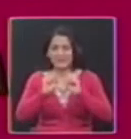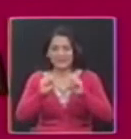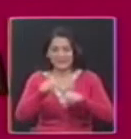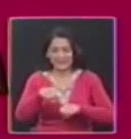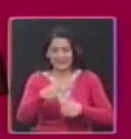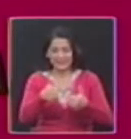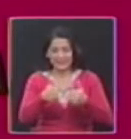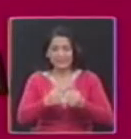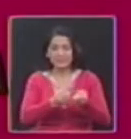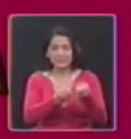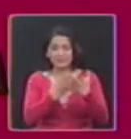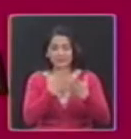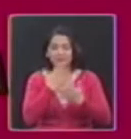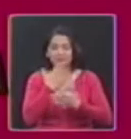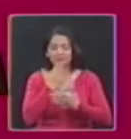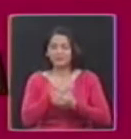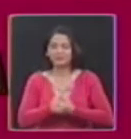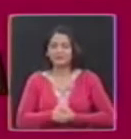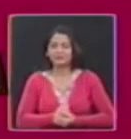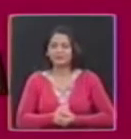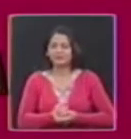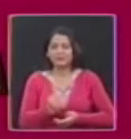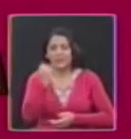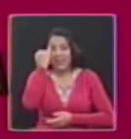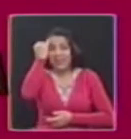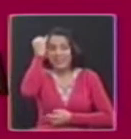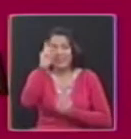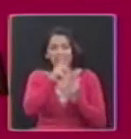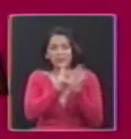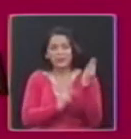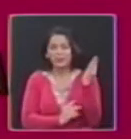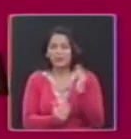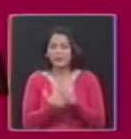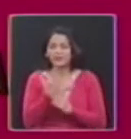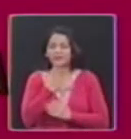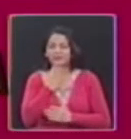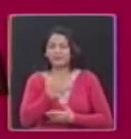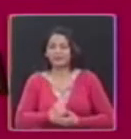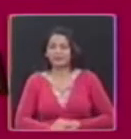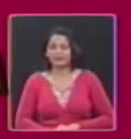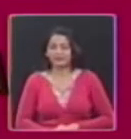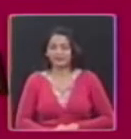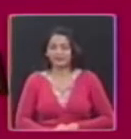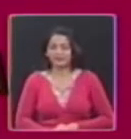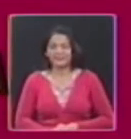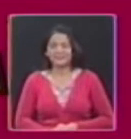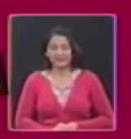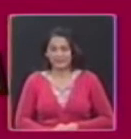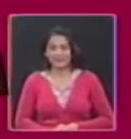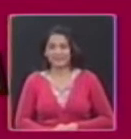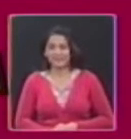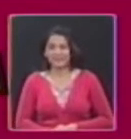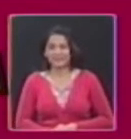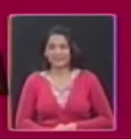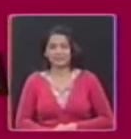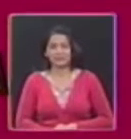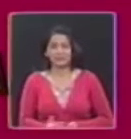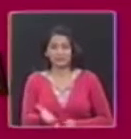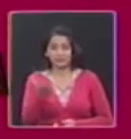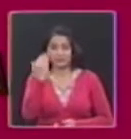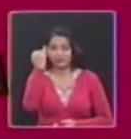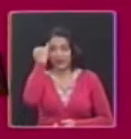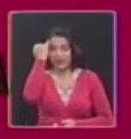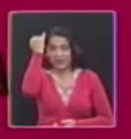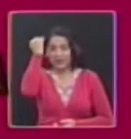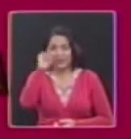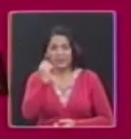tenerla por acá para que nos pueda contar primero cómo nace esta iniciativa. Bueno, contarles que esta iniciativa nace a partir de una propuesta de un